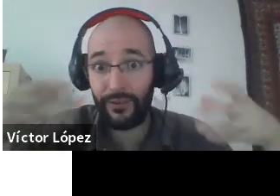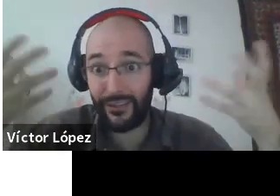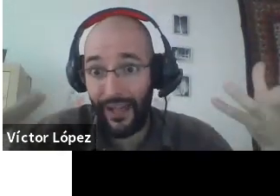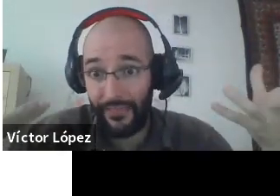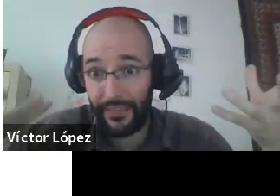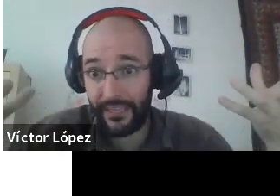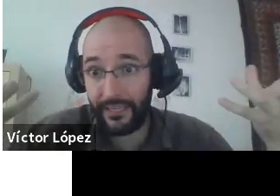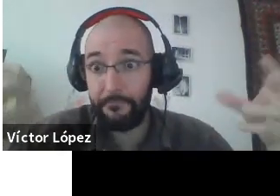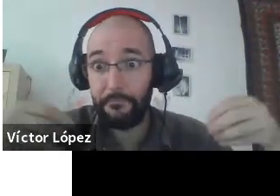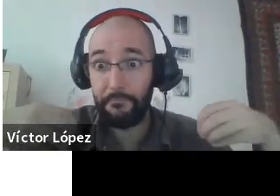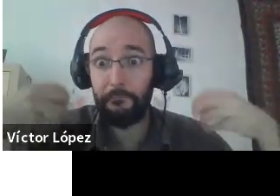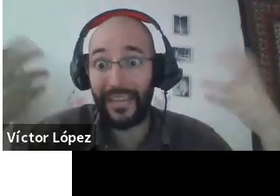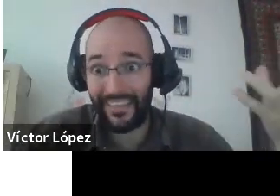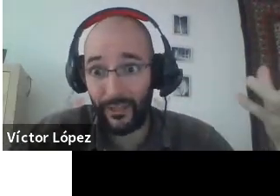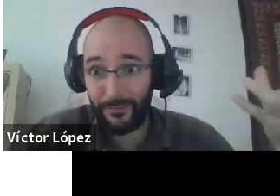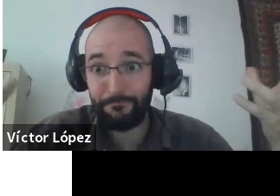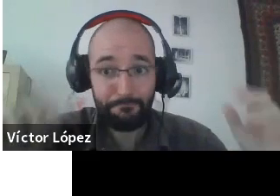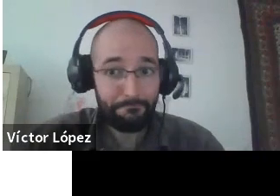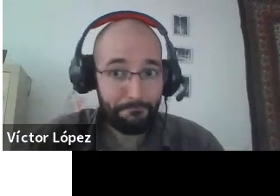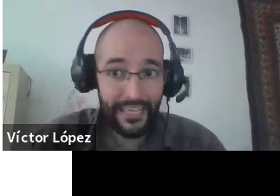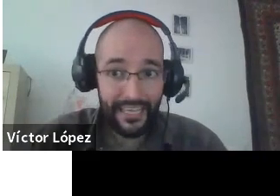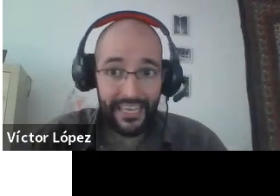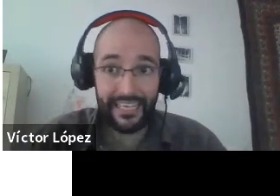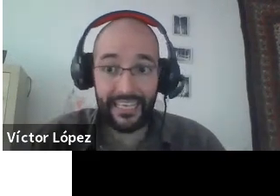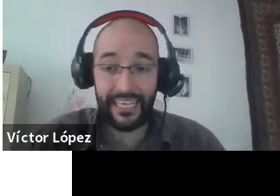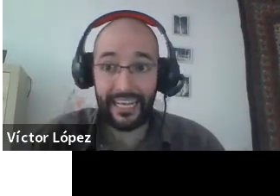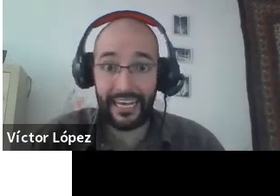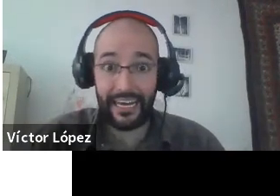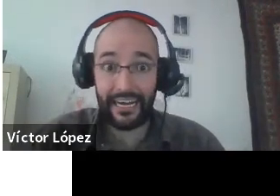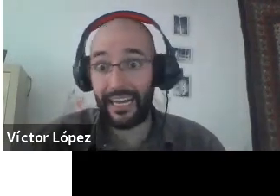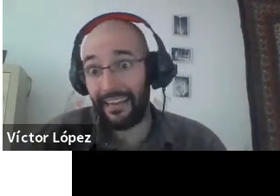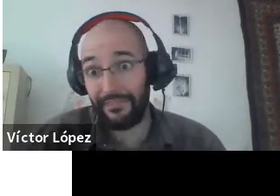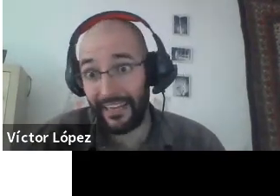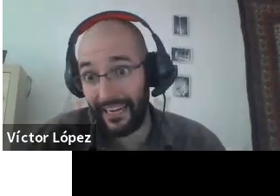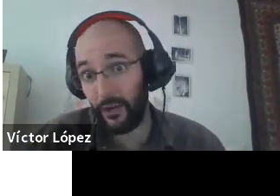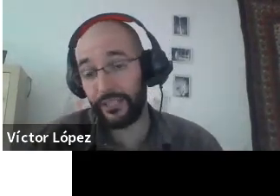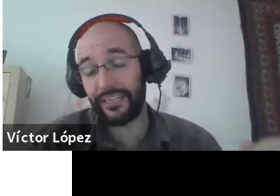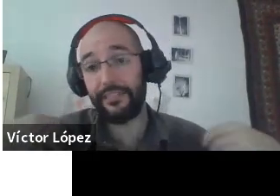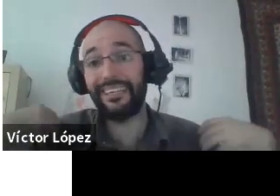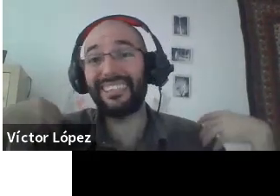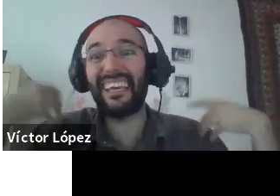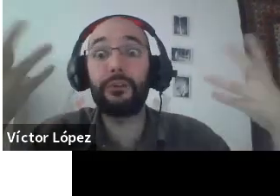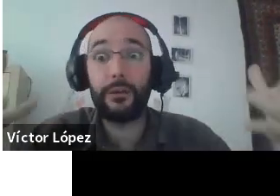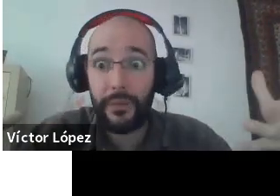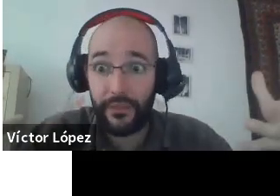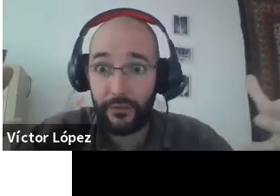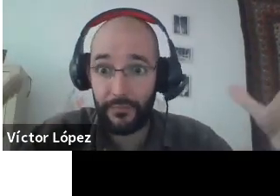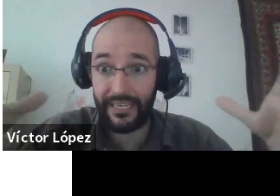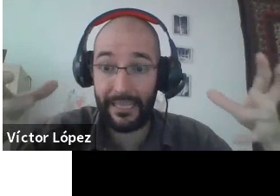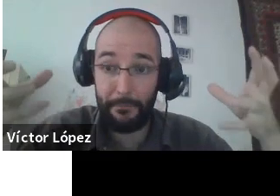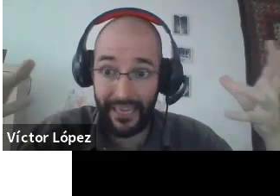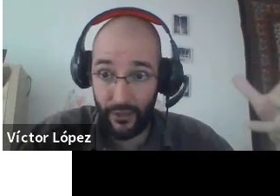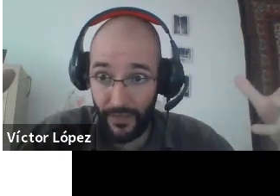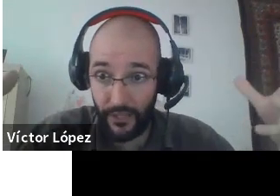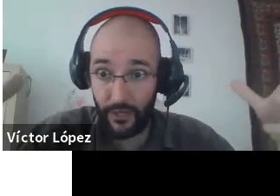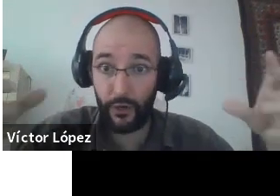Por lo tanto, hacen de un veredicto. Y al final, lo que tienen que hacer es elaborar un vídeo. Y en